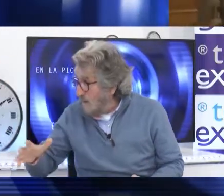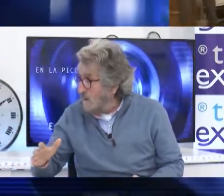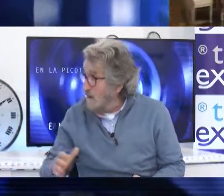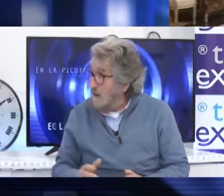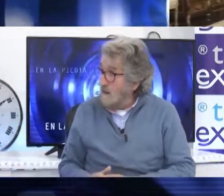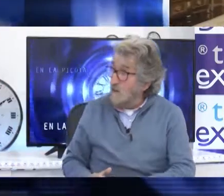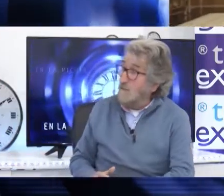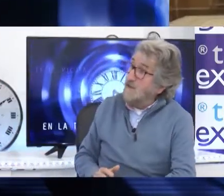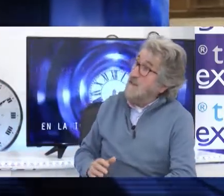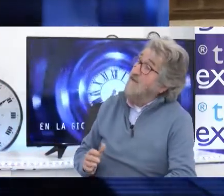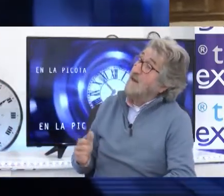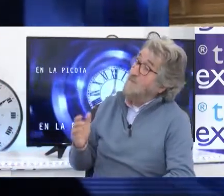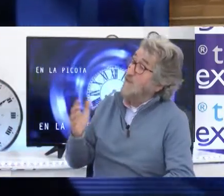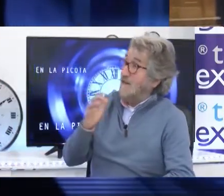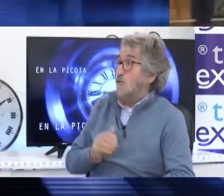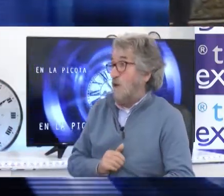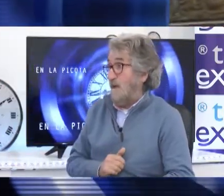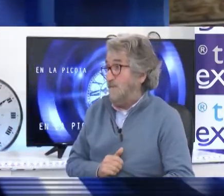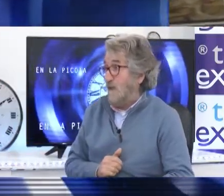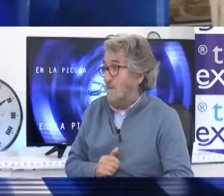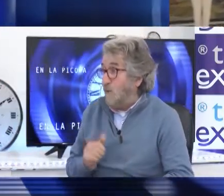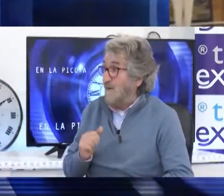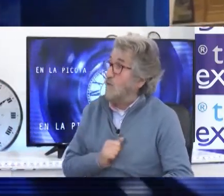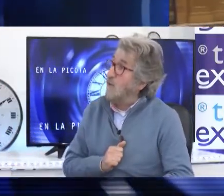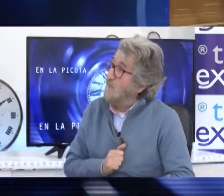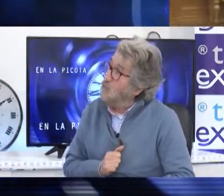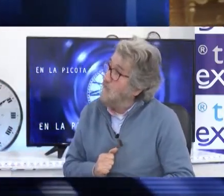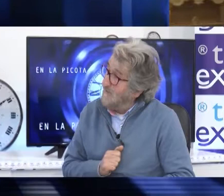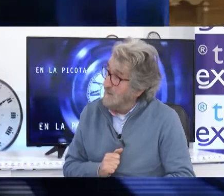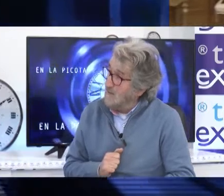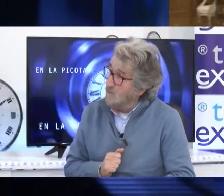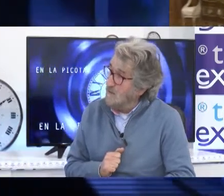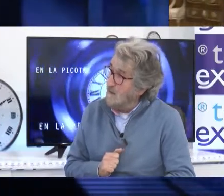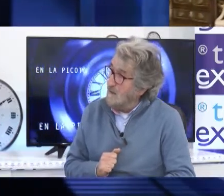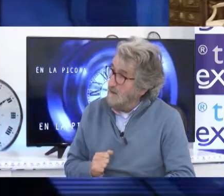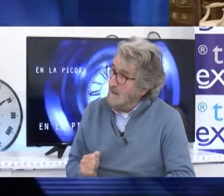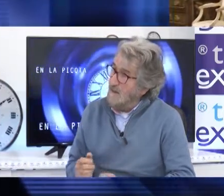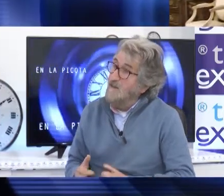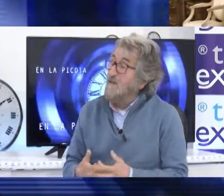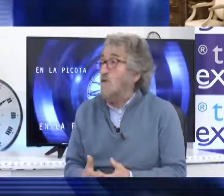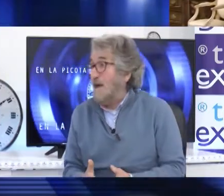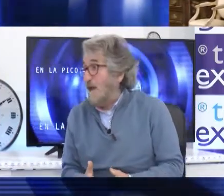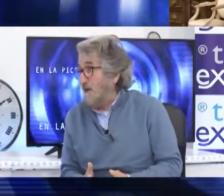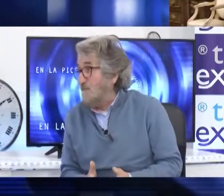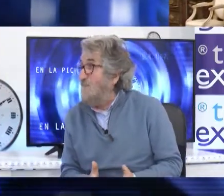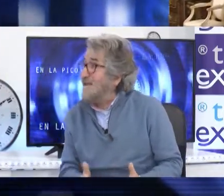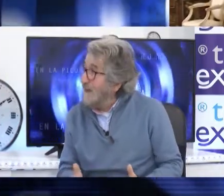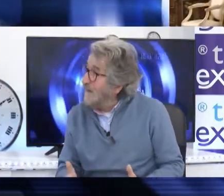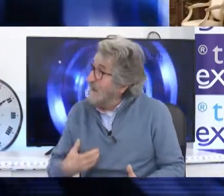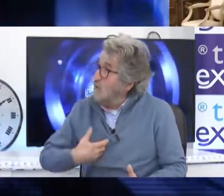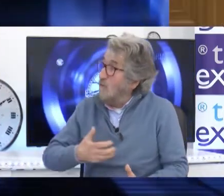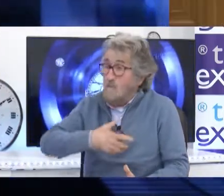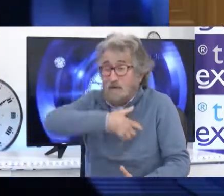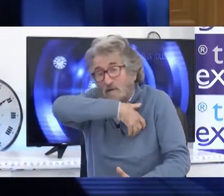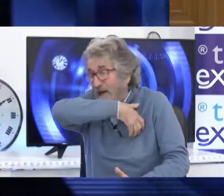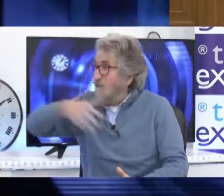las urnas. ¿Eso qué significa? Que puede trastocar muchos planteamientos de intencionalidades bastardas